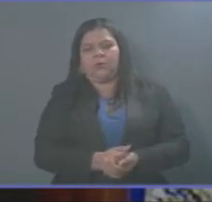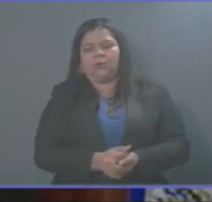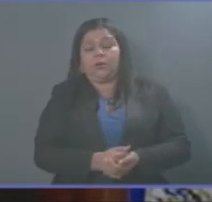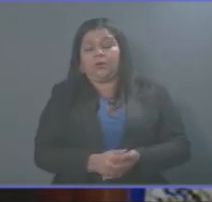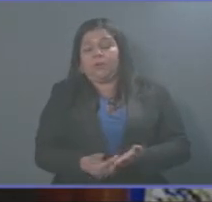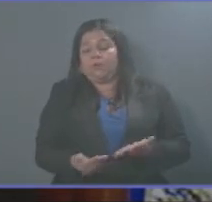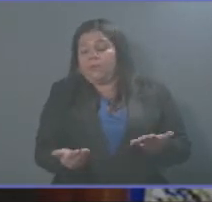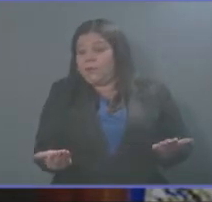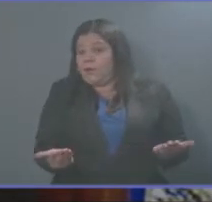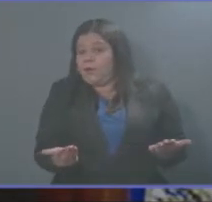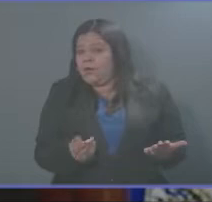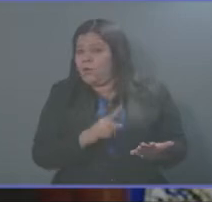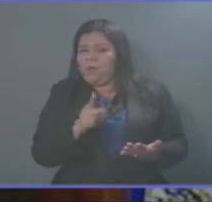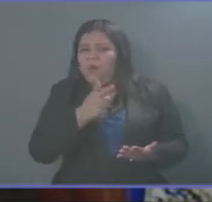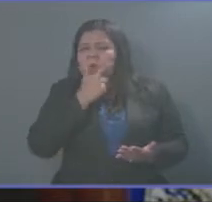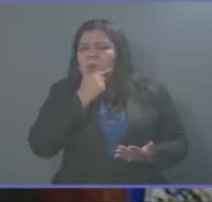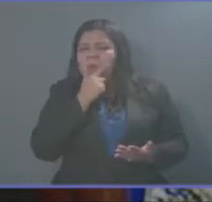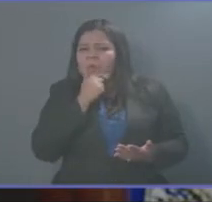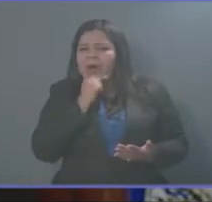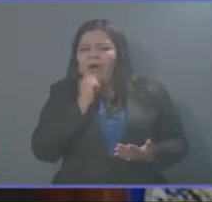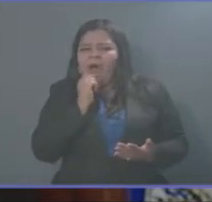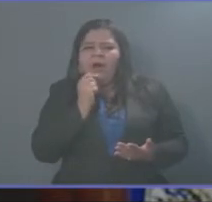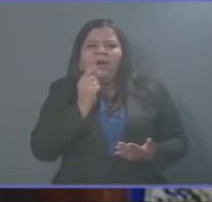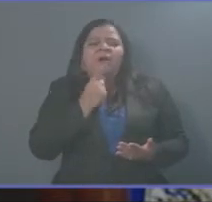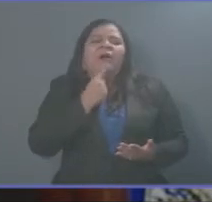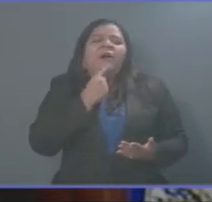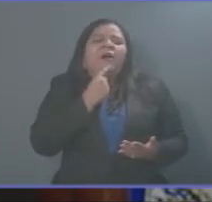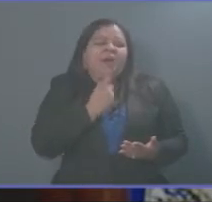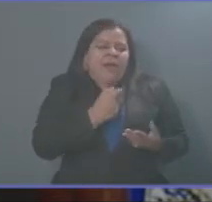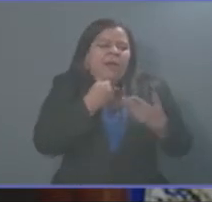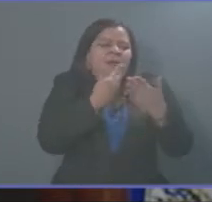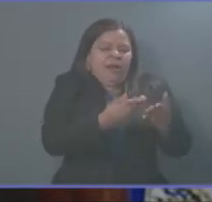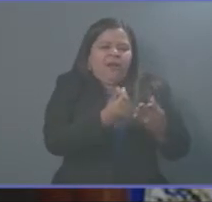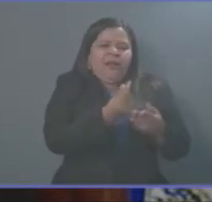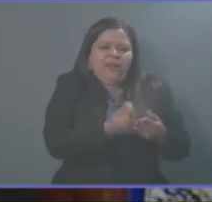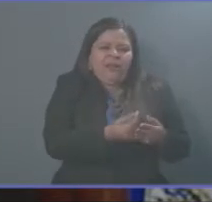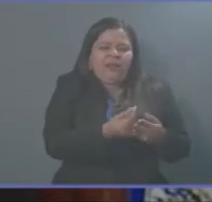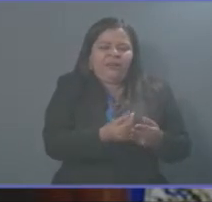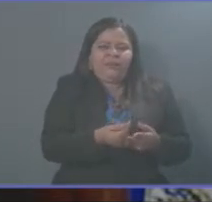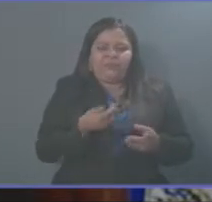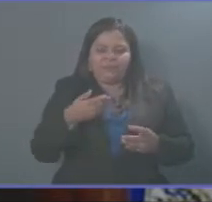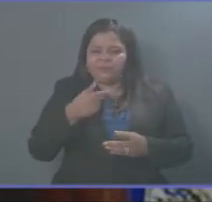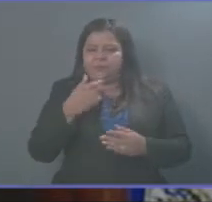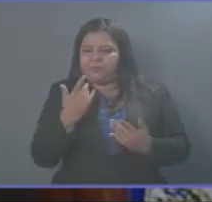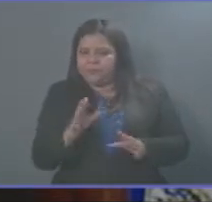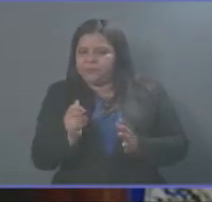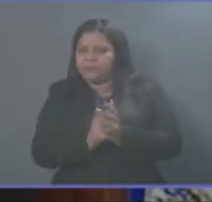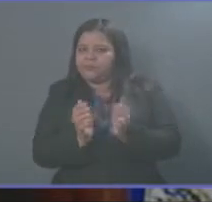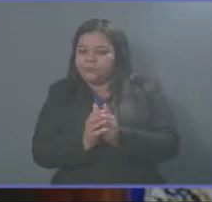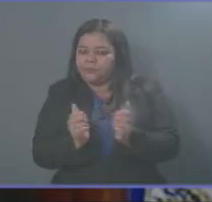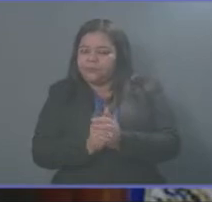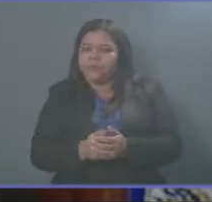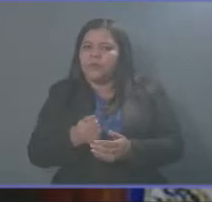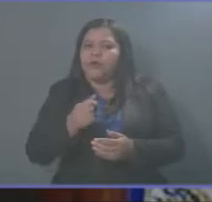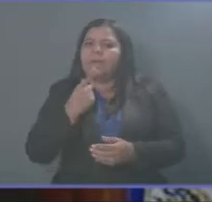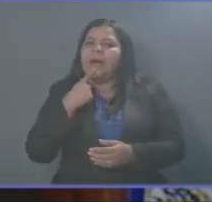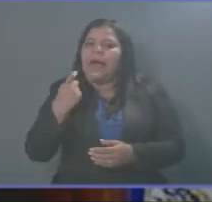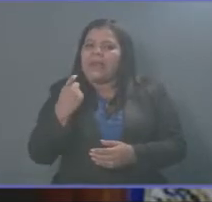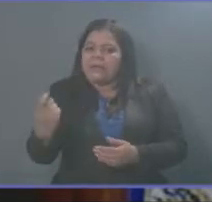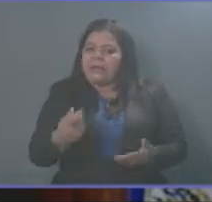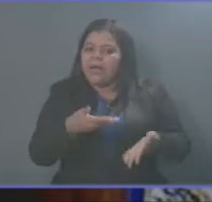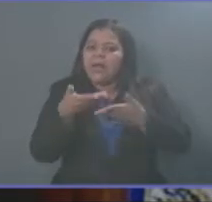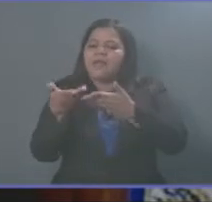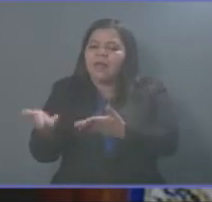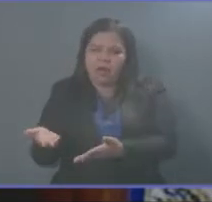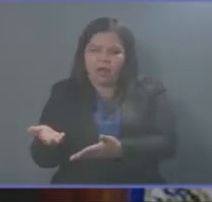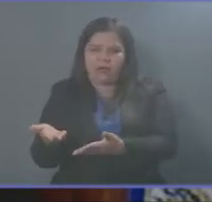Pero es que no se está cuestionando la fuente de ingreso, se está cuestionando el destino. Porque esos impuestos que